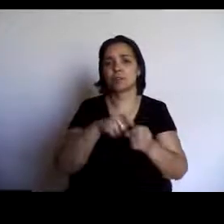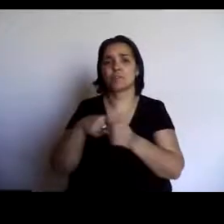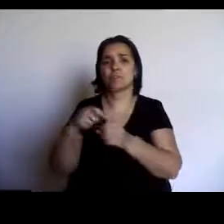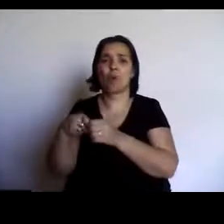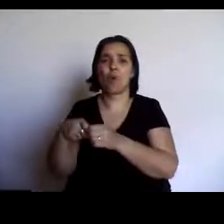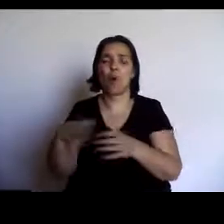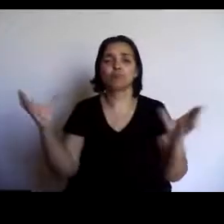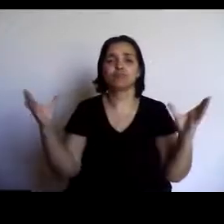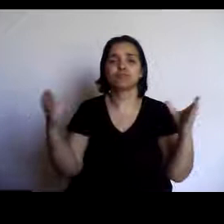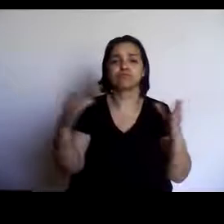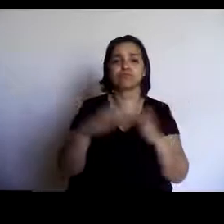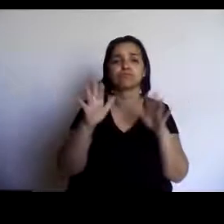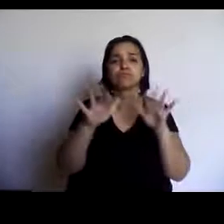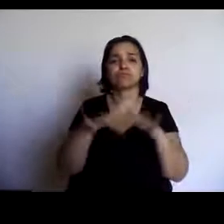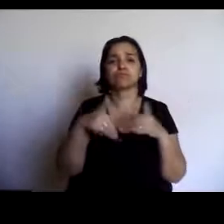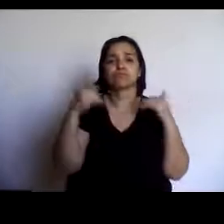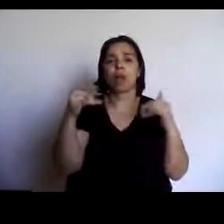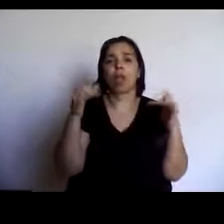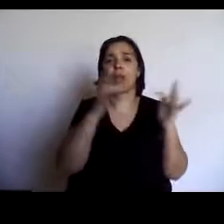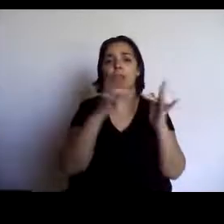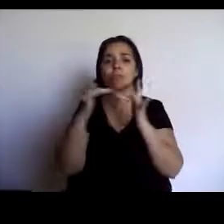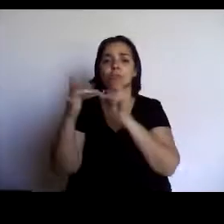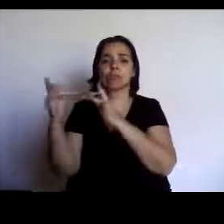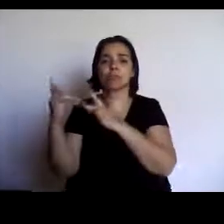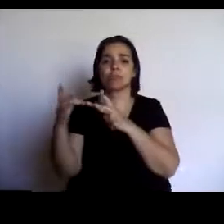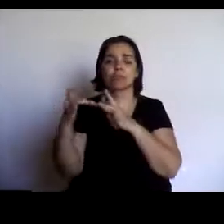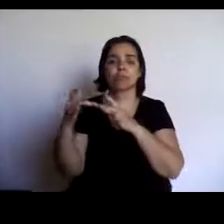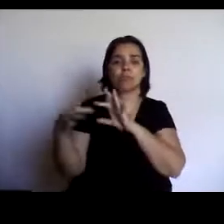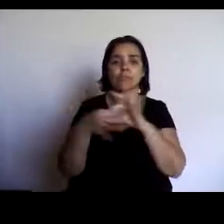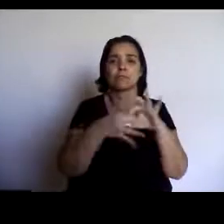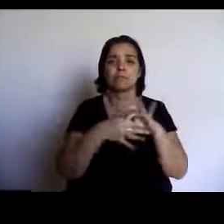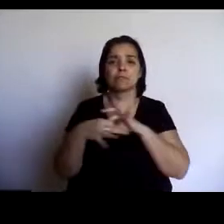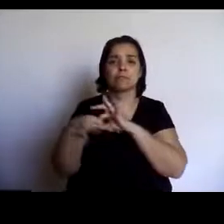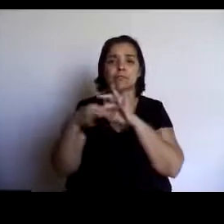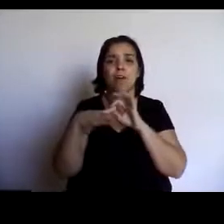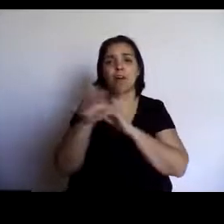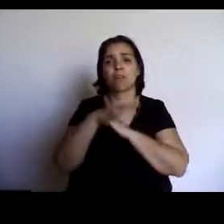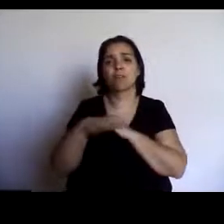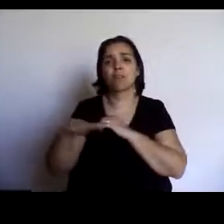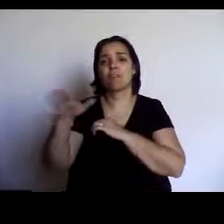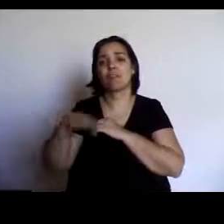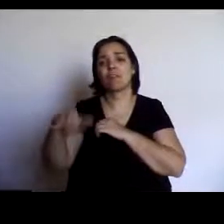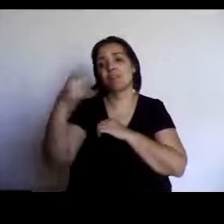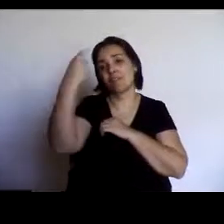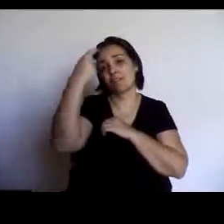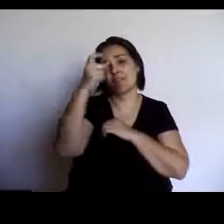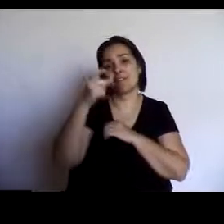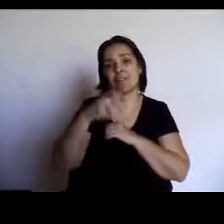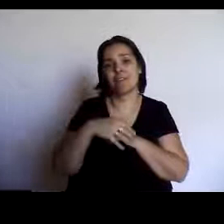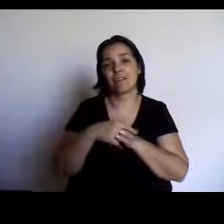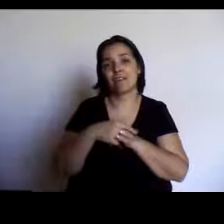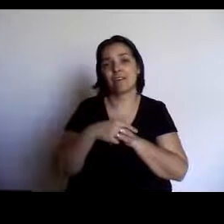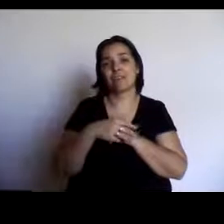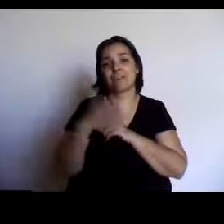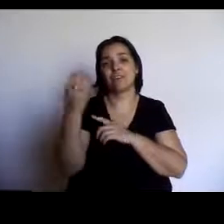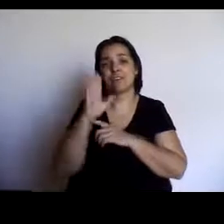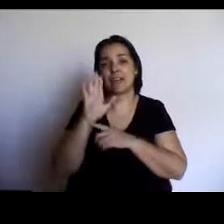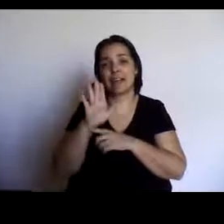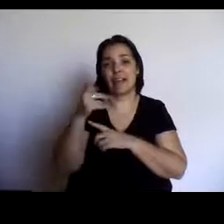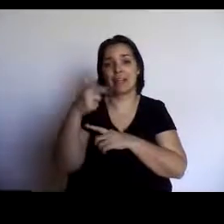seminarios, propiciando el contacto y la relación con el resto de regiones y municipios europeos con representación en